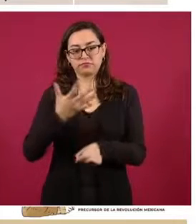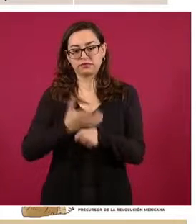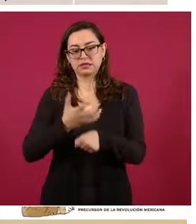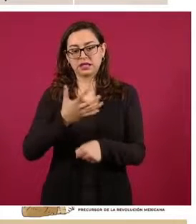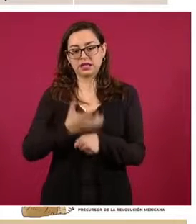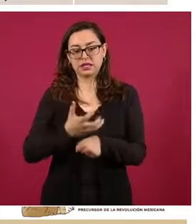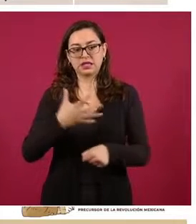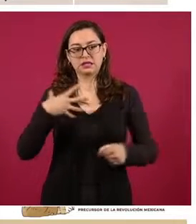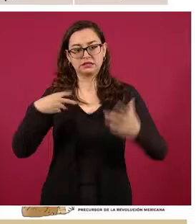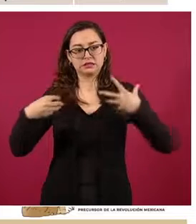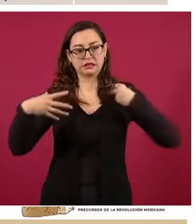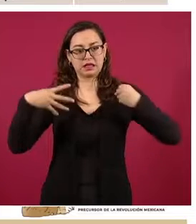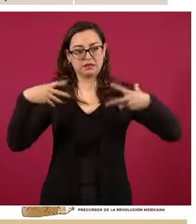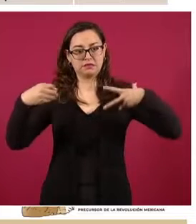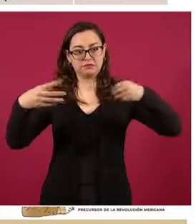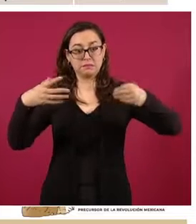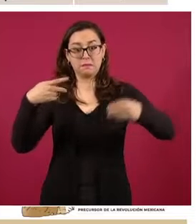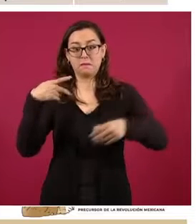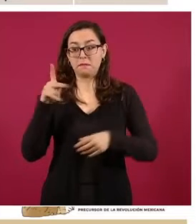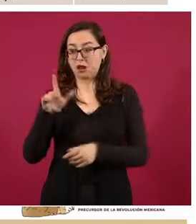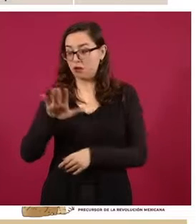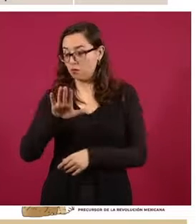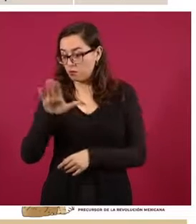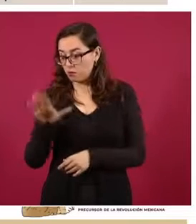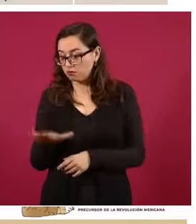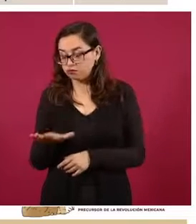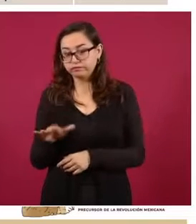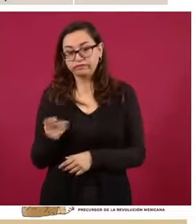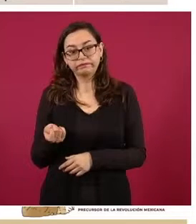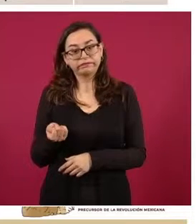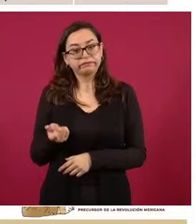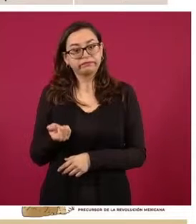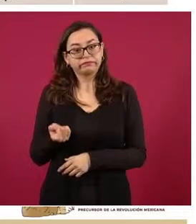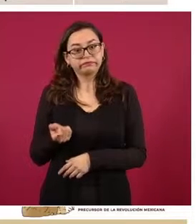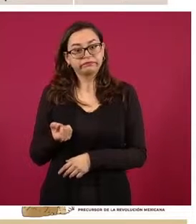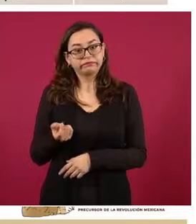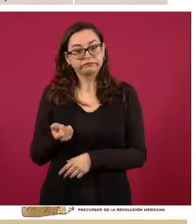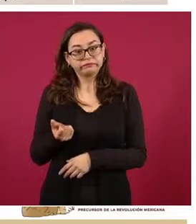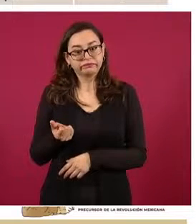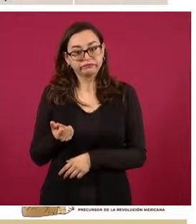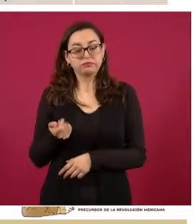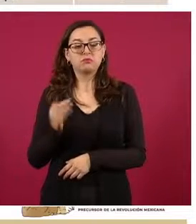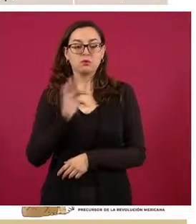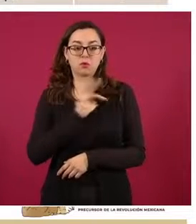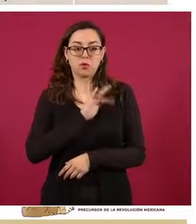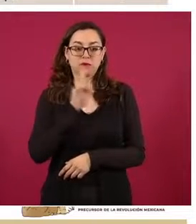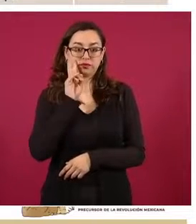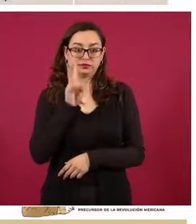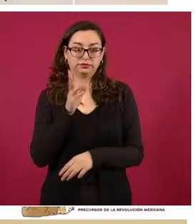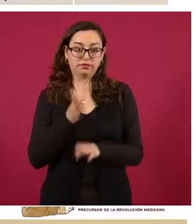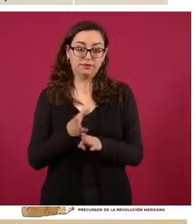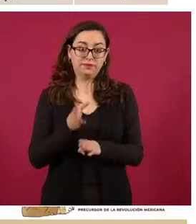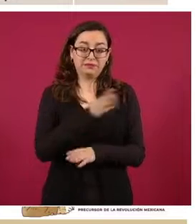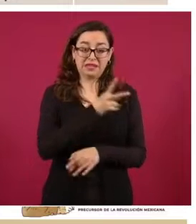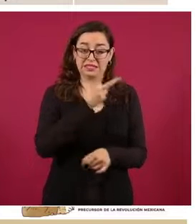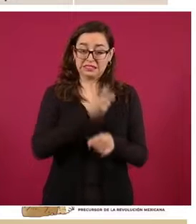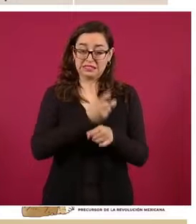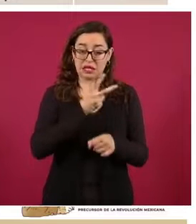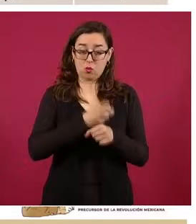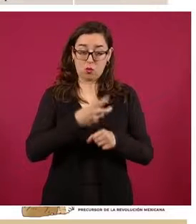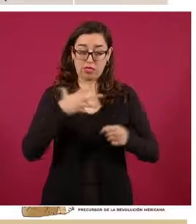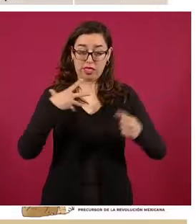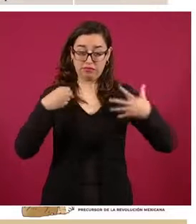menor mortalidad, como lo hemos destacado, y es muy evidente en la gráfica. La segunda ola fue la de máxima mortalidad,